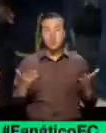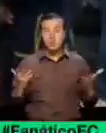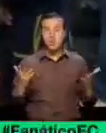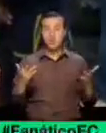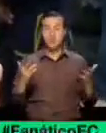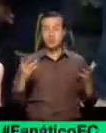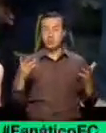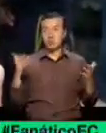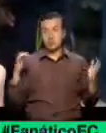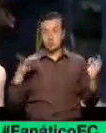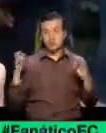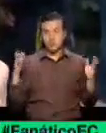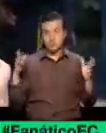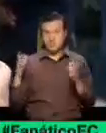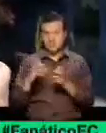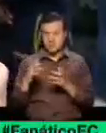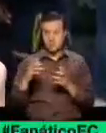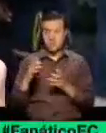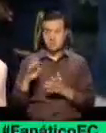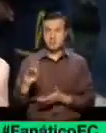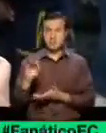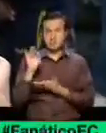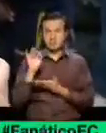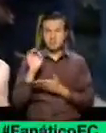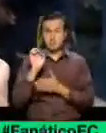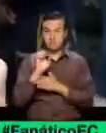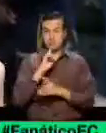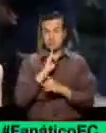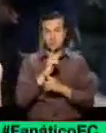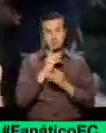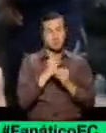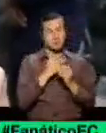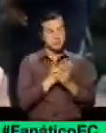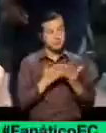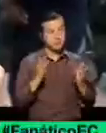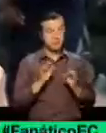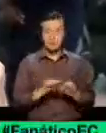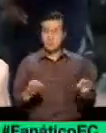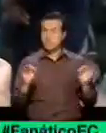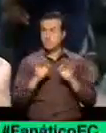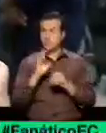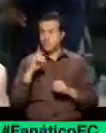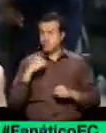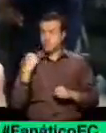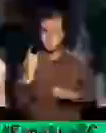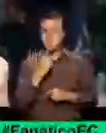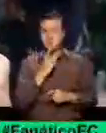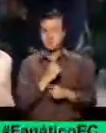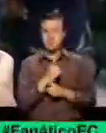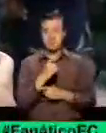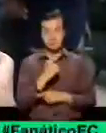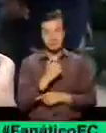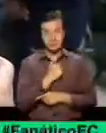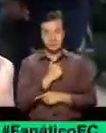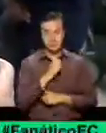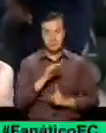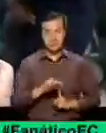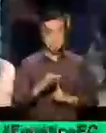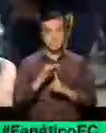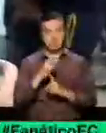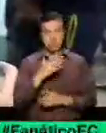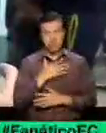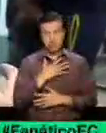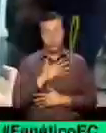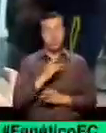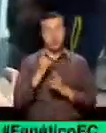jugadores referente de Ecuador, entonces muy importante para todos nosotros, para mí en especial, como he dicho, y